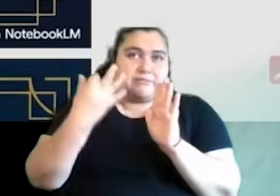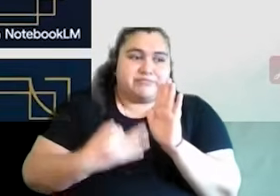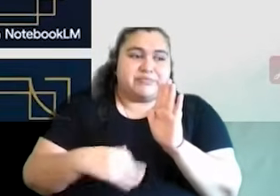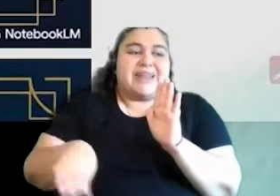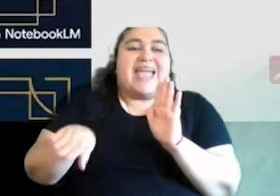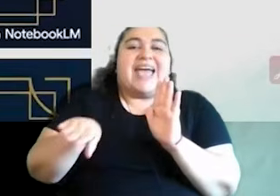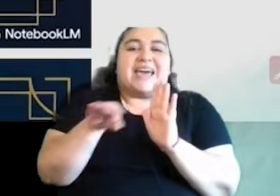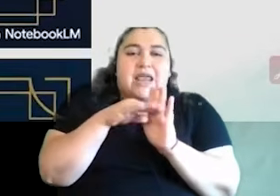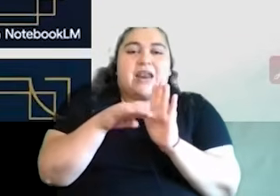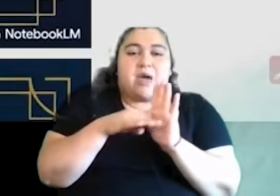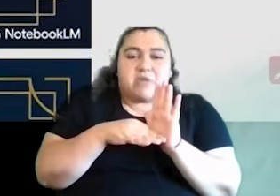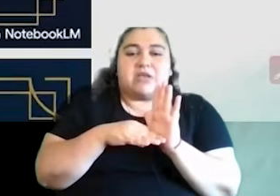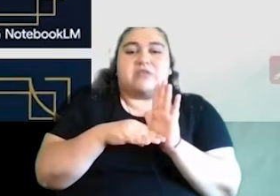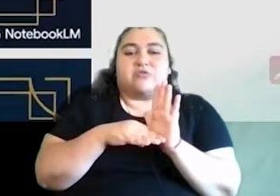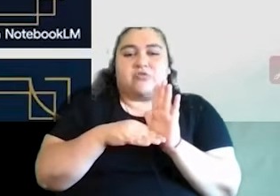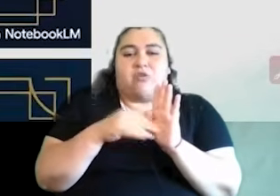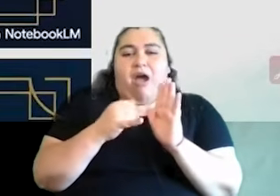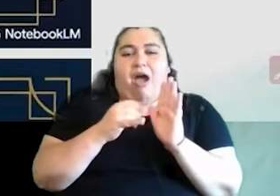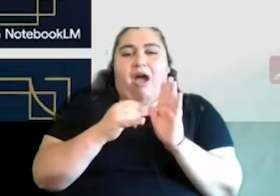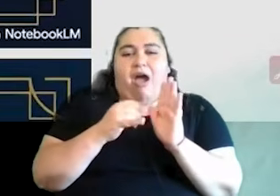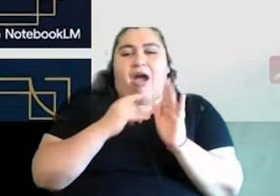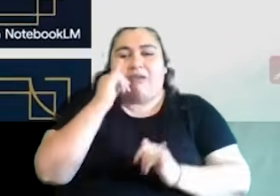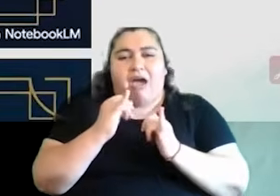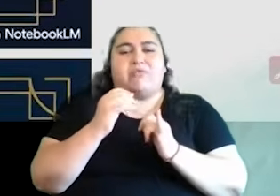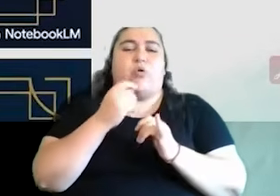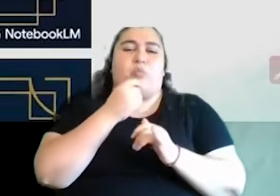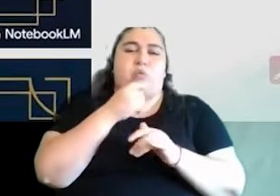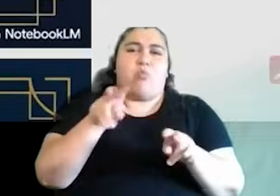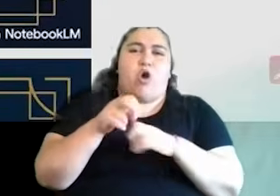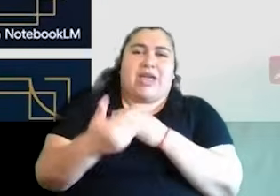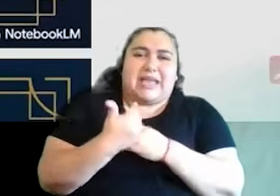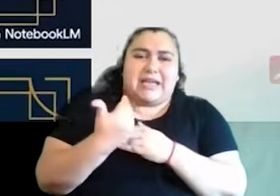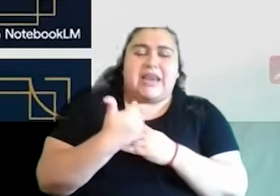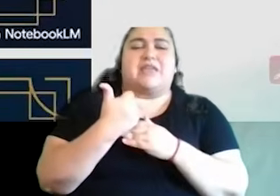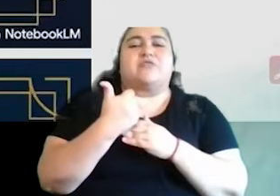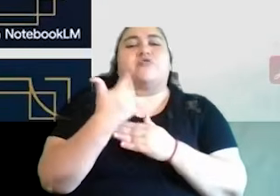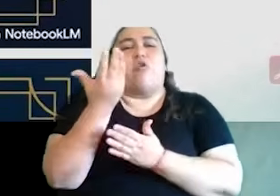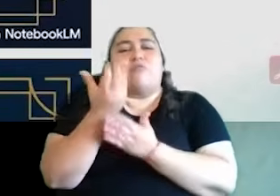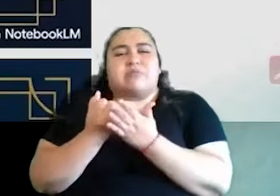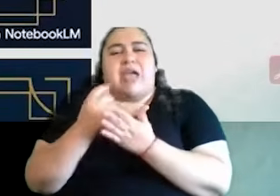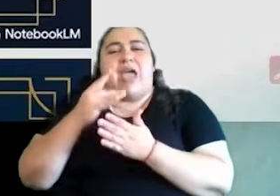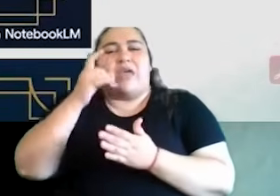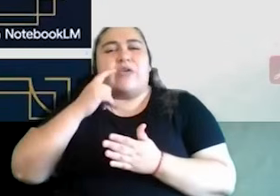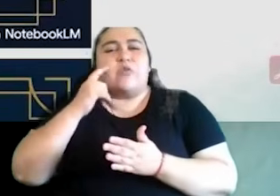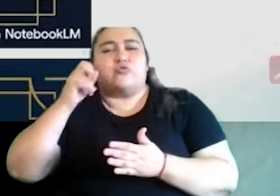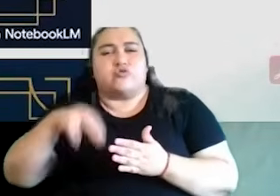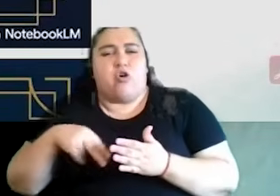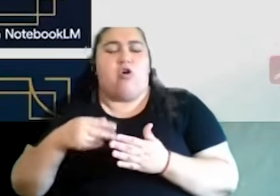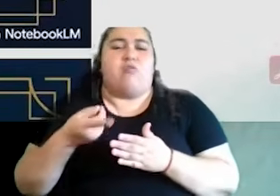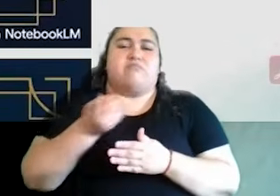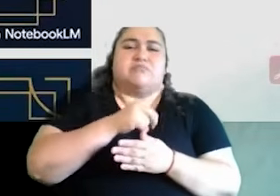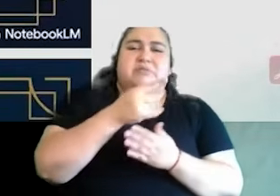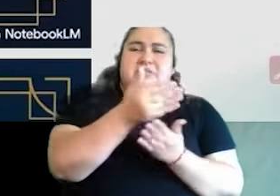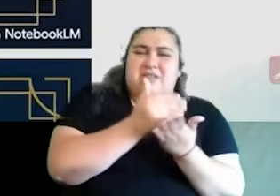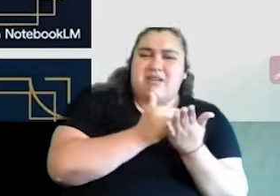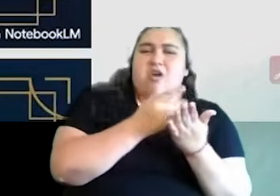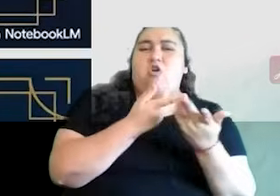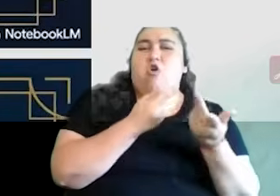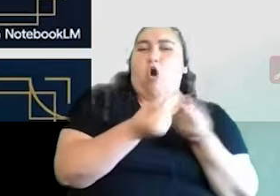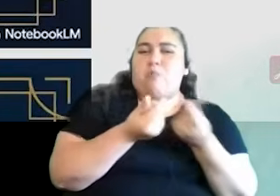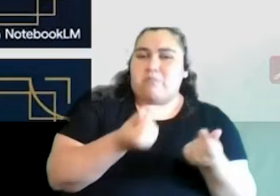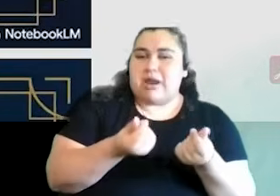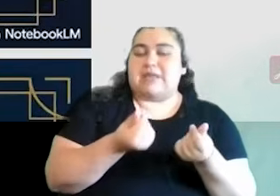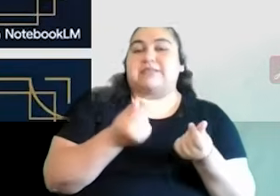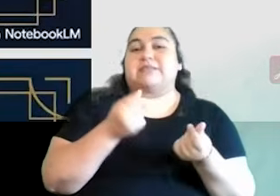tener datos recargados en materia de ingreso, en materia de deducciones, en materia de compras, que es toda información con la cual